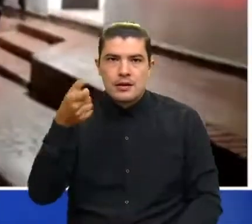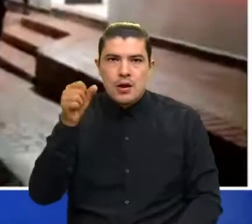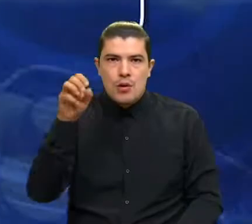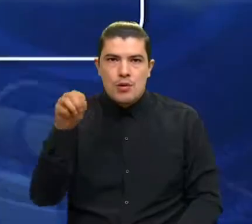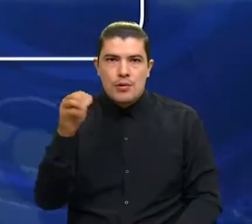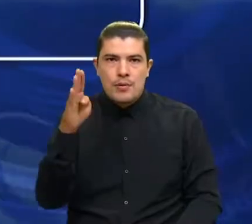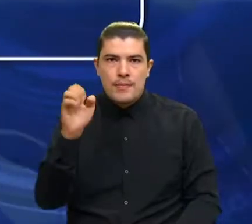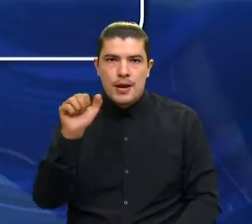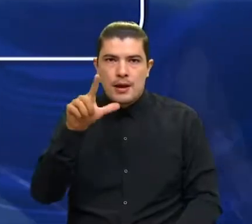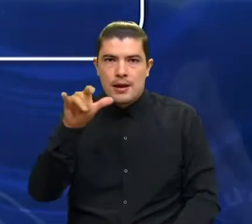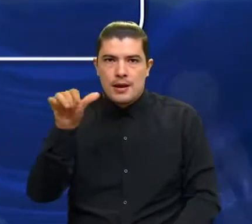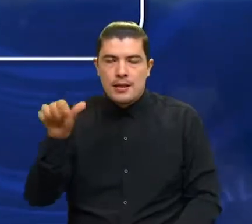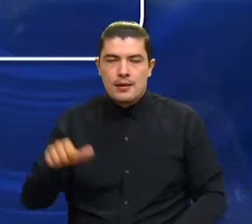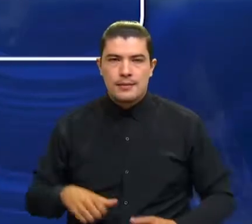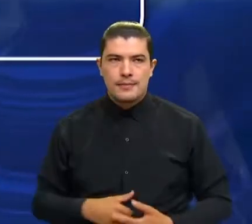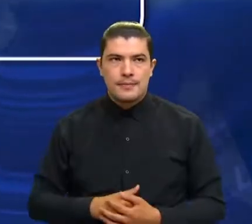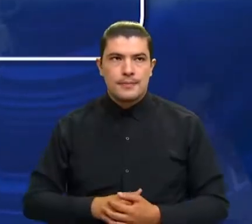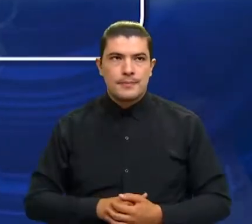su situación.